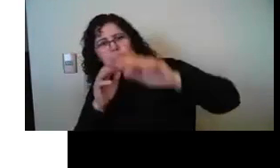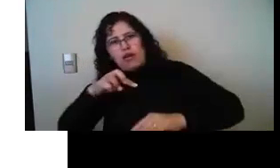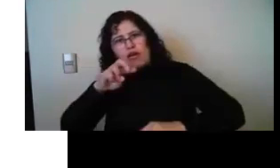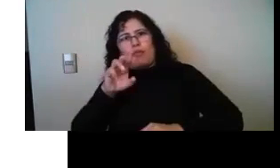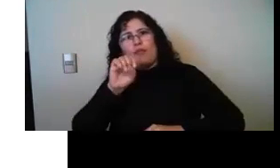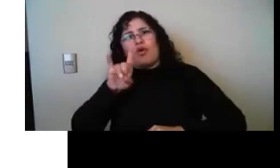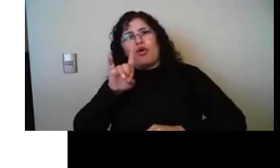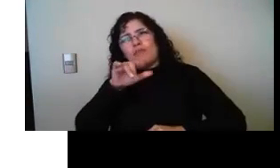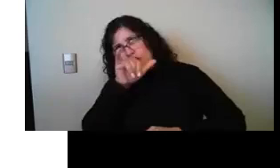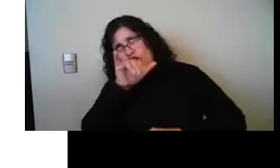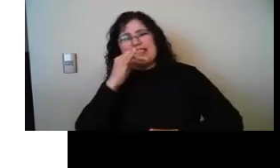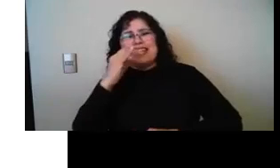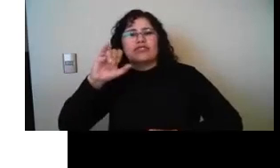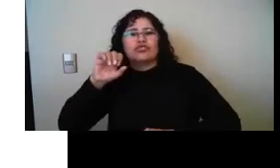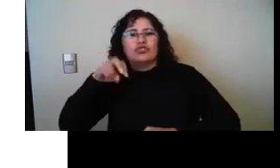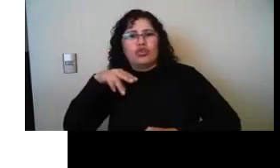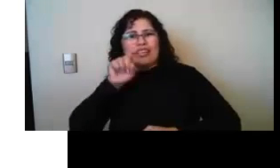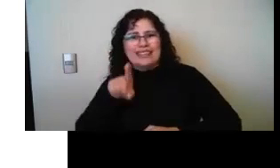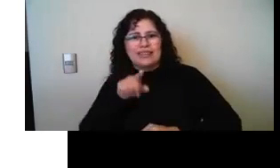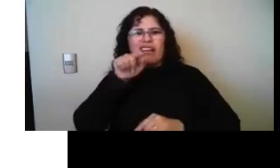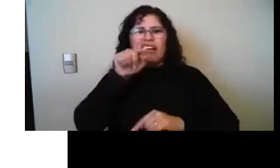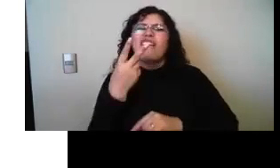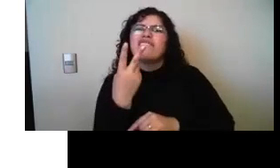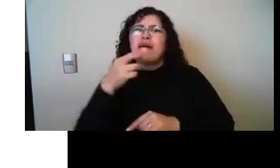el ventro posteromedial.